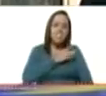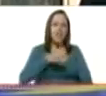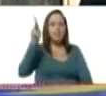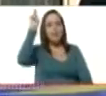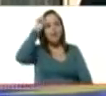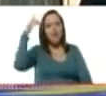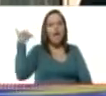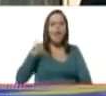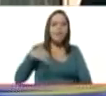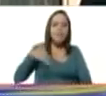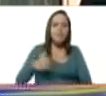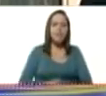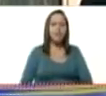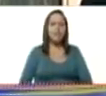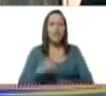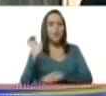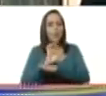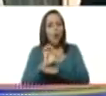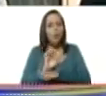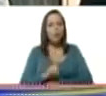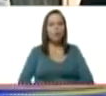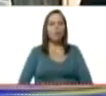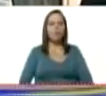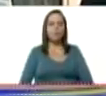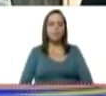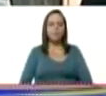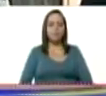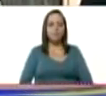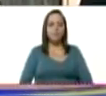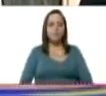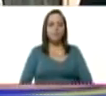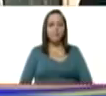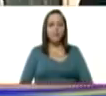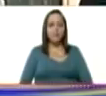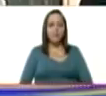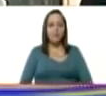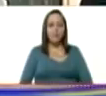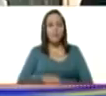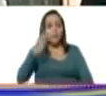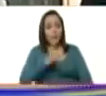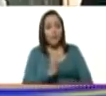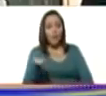Argentina, de Ecuador. Cuando piso